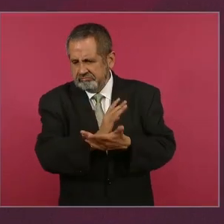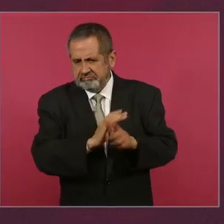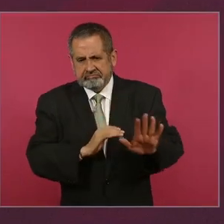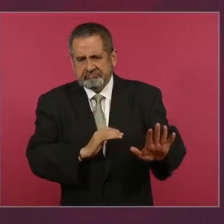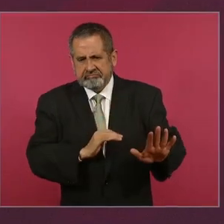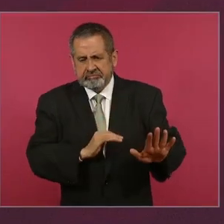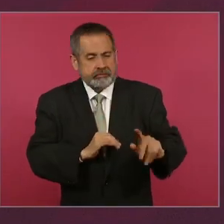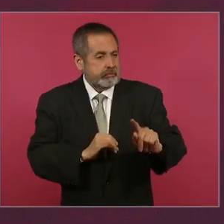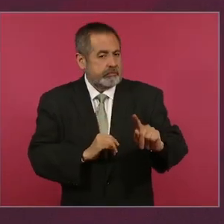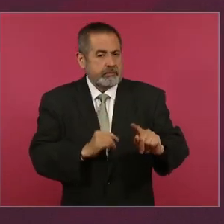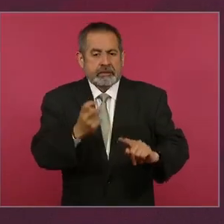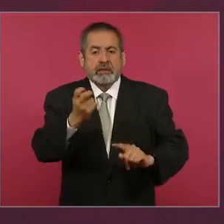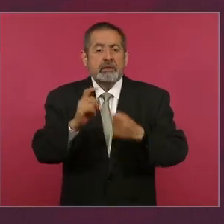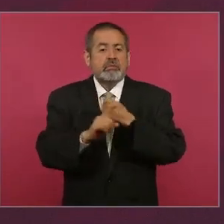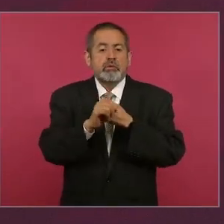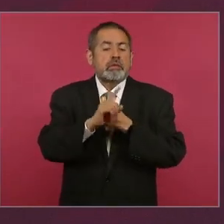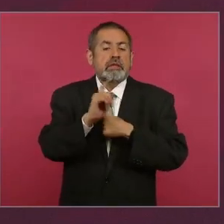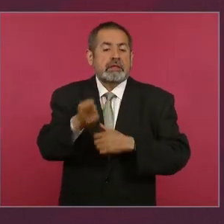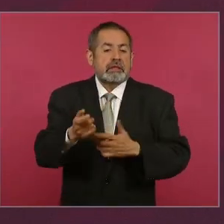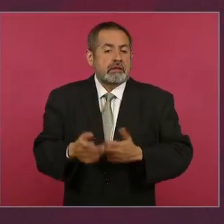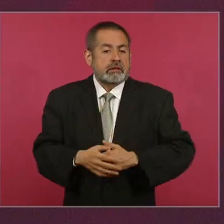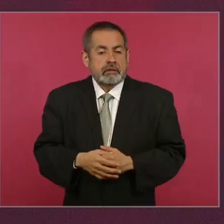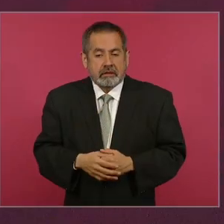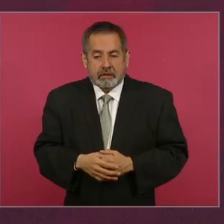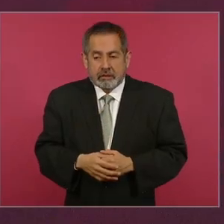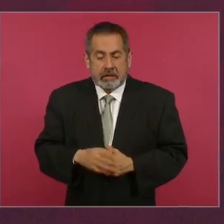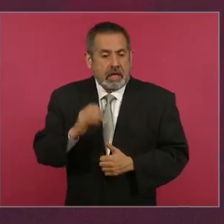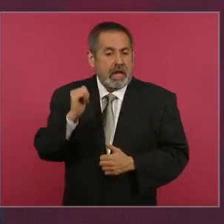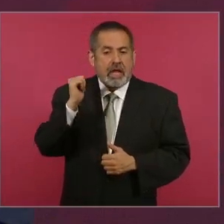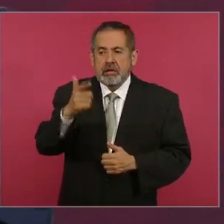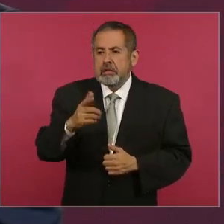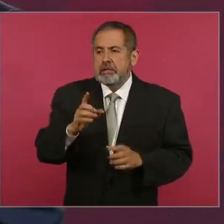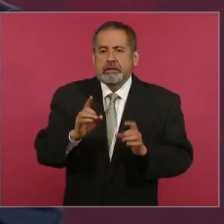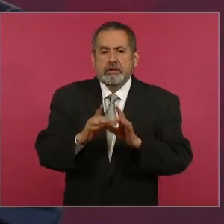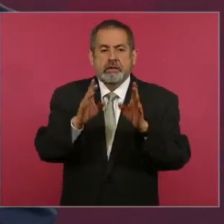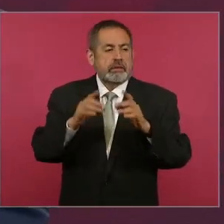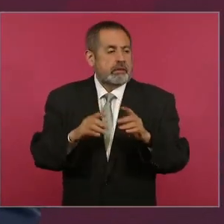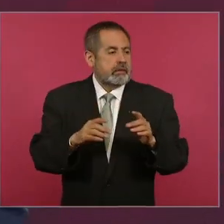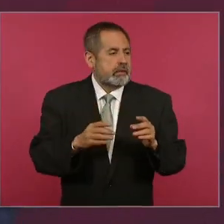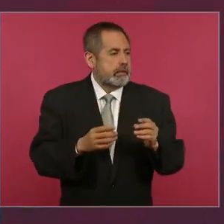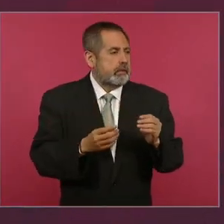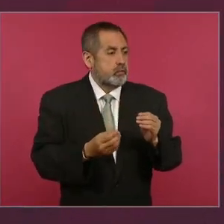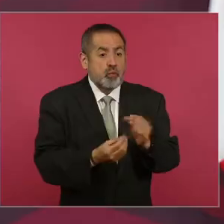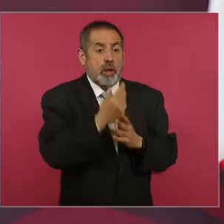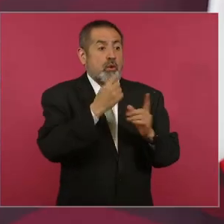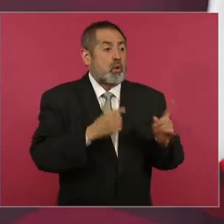El problema es que de repente surge una estrella